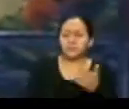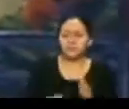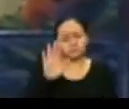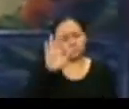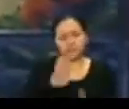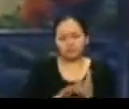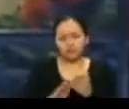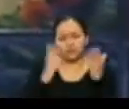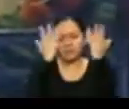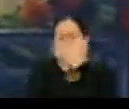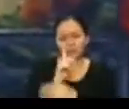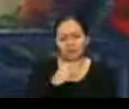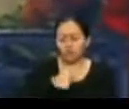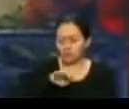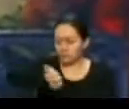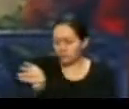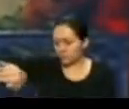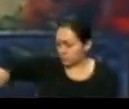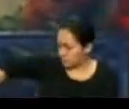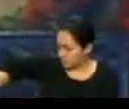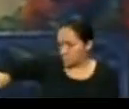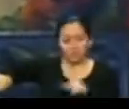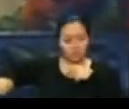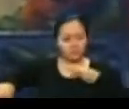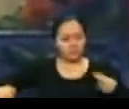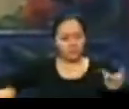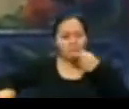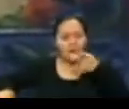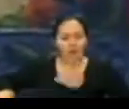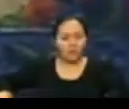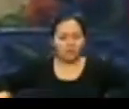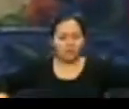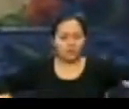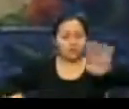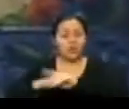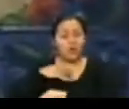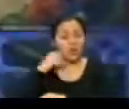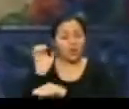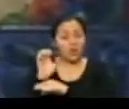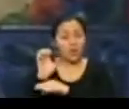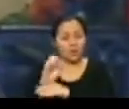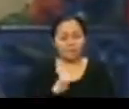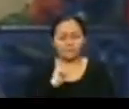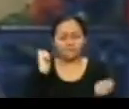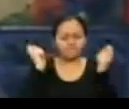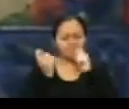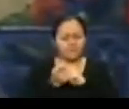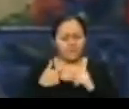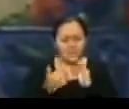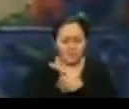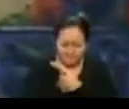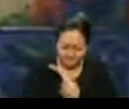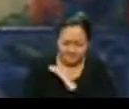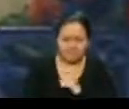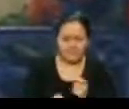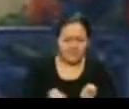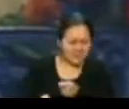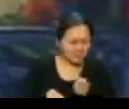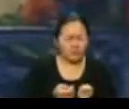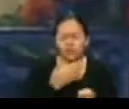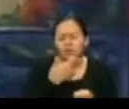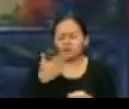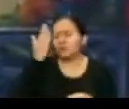engañar. Lo hemos hecho muy bien, el país ha cambiado, nos hemos dado capacidades para enfrentar los